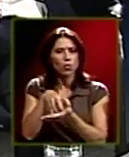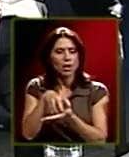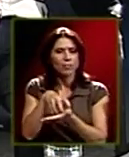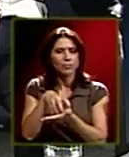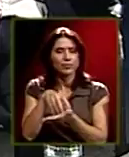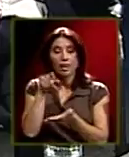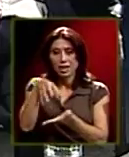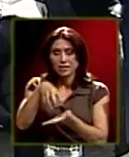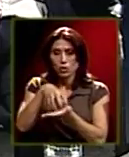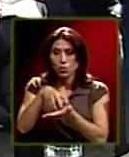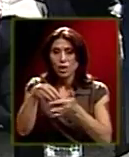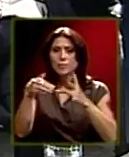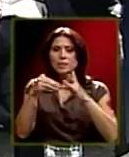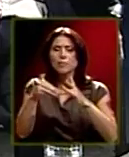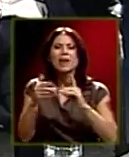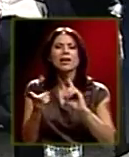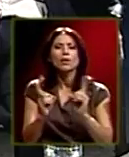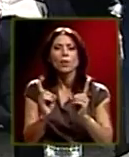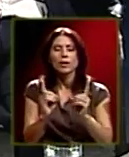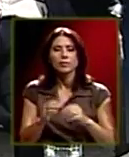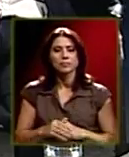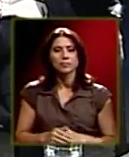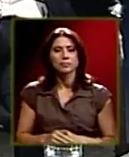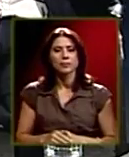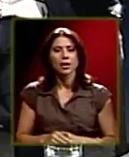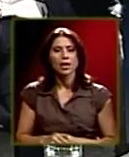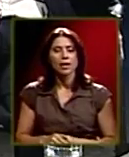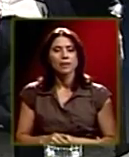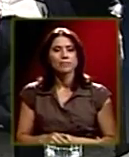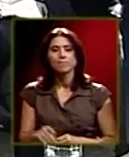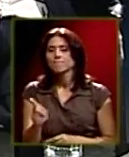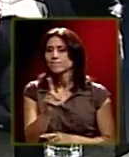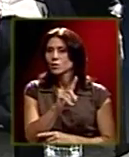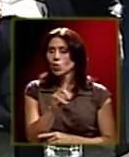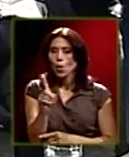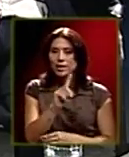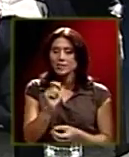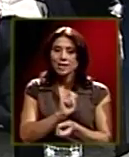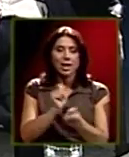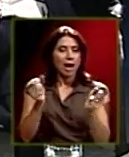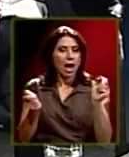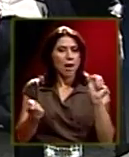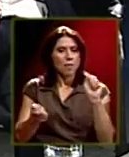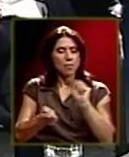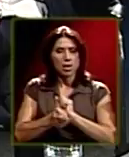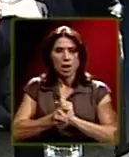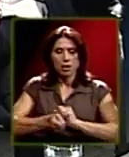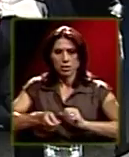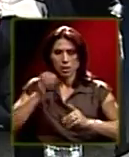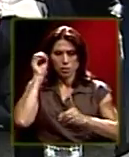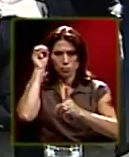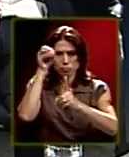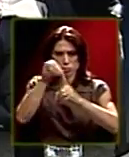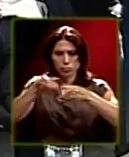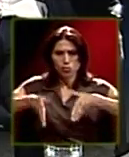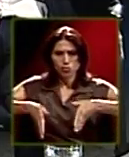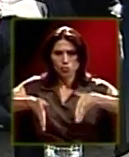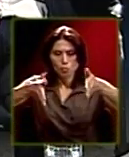duda aquí principal es, no es cambiar de rumbo, porque en realidad me parece que el